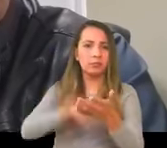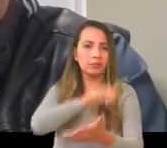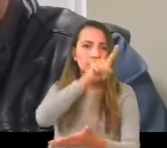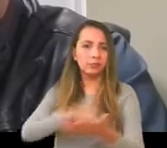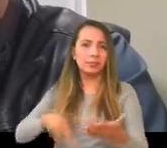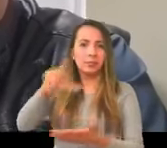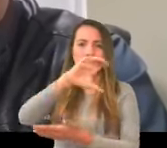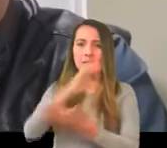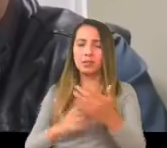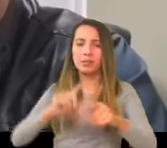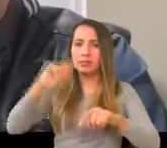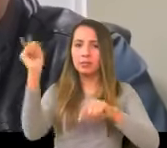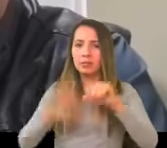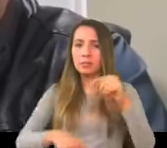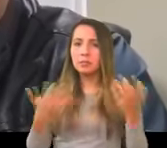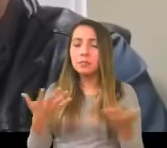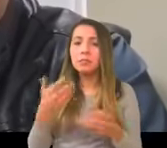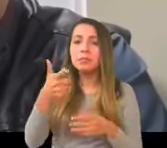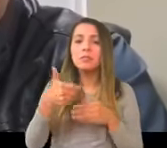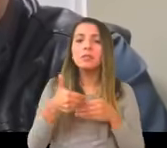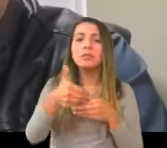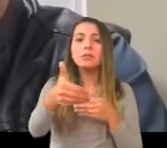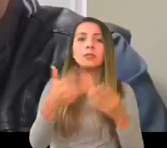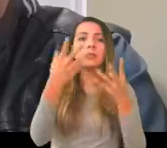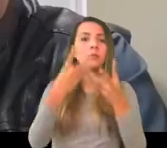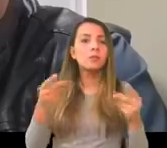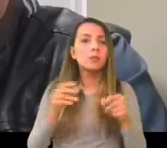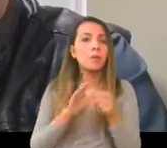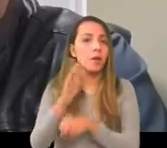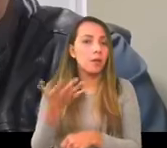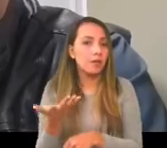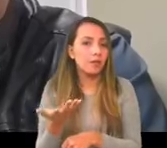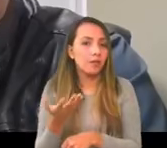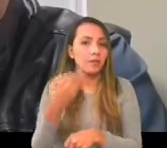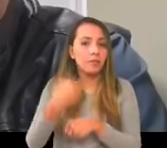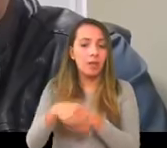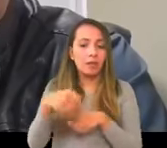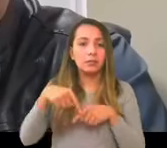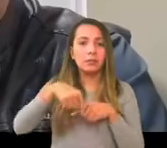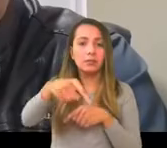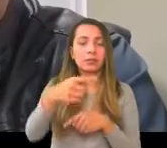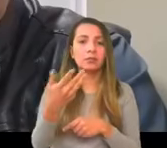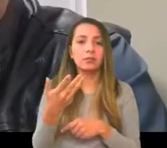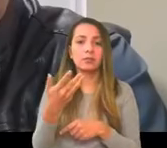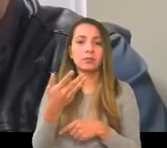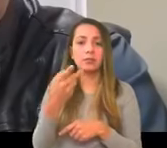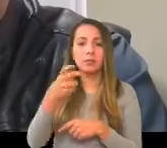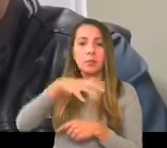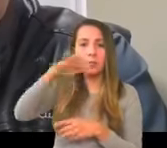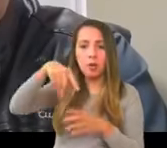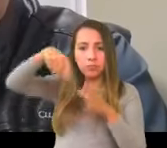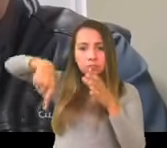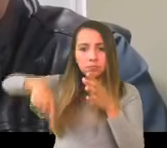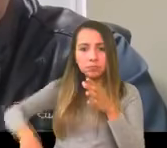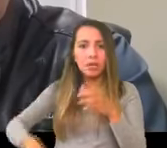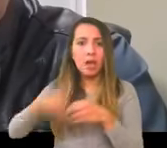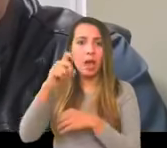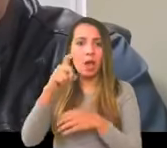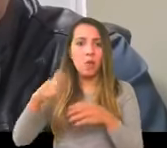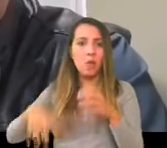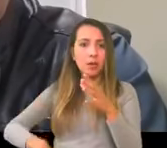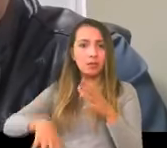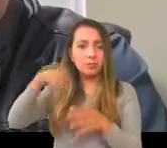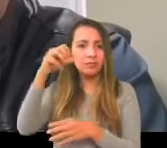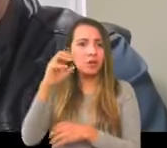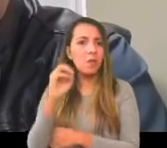opciones hay a corto plazo con respecto a, decía, pozos de agua? ¿El flujo inverso cómo está? Y los